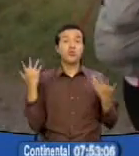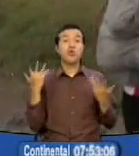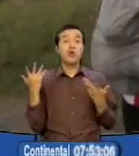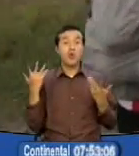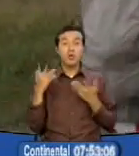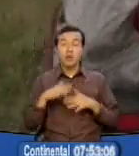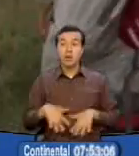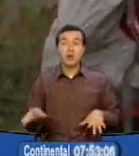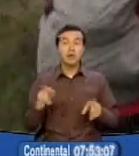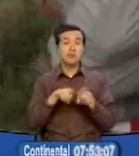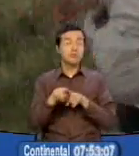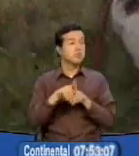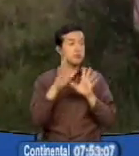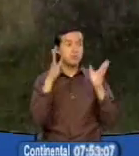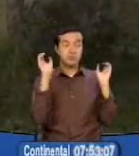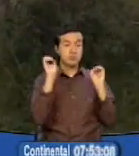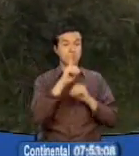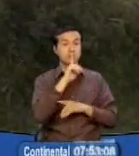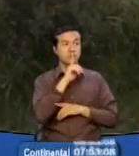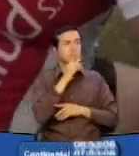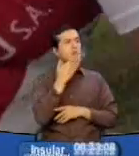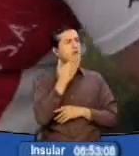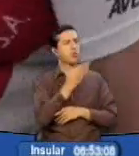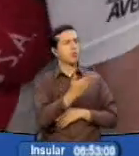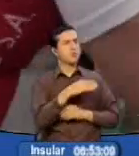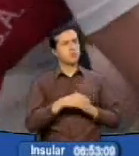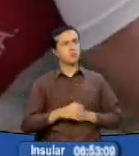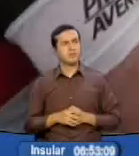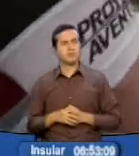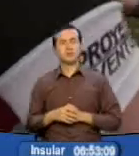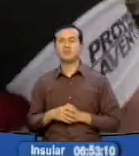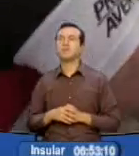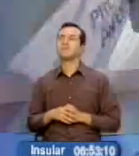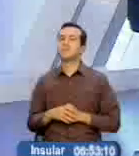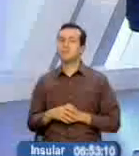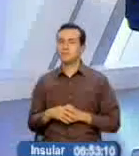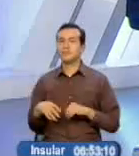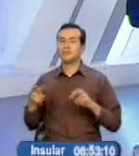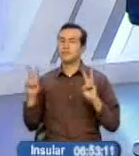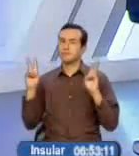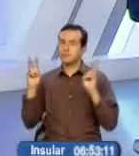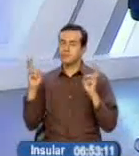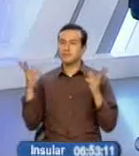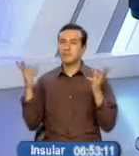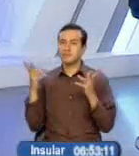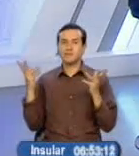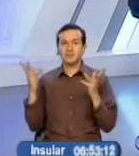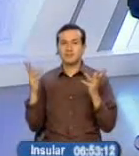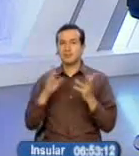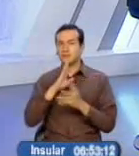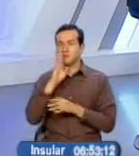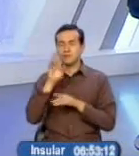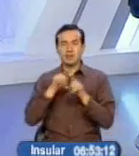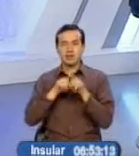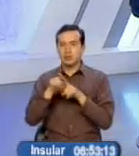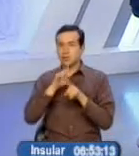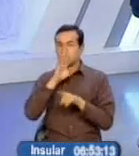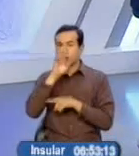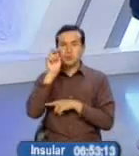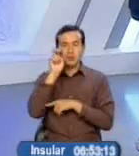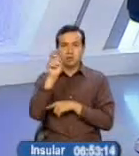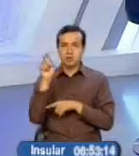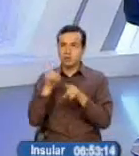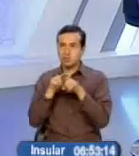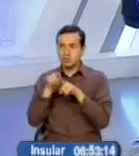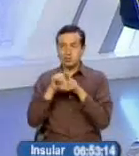se va a desarrollar. Esto es un tema interesante, cuéntanos un poco de aquello. Bueno, es un tema bastante común en los que son las carreras de aventura que